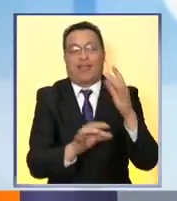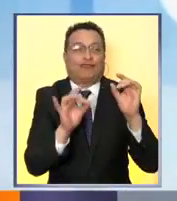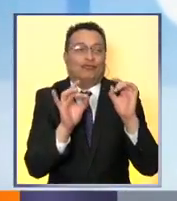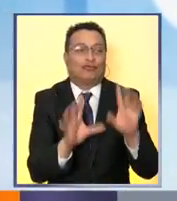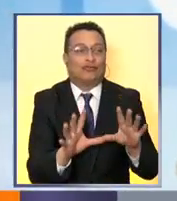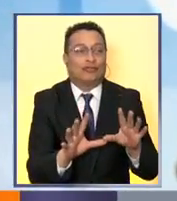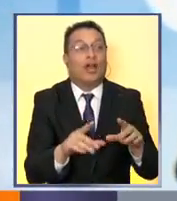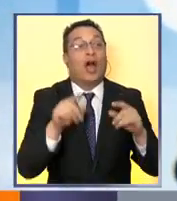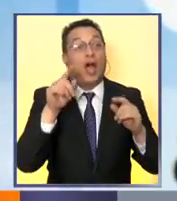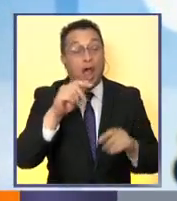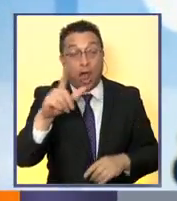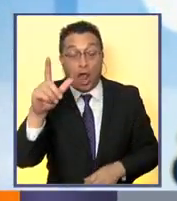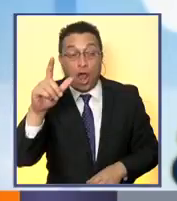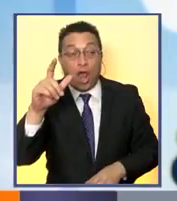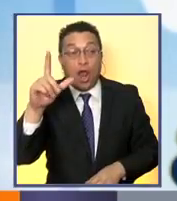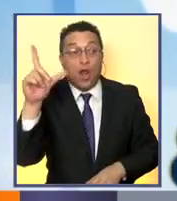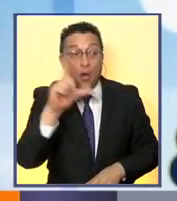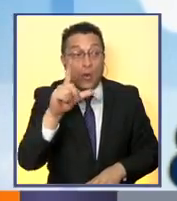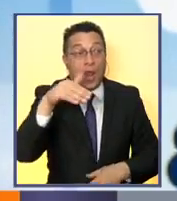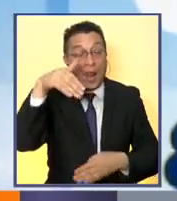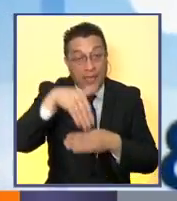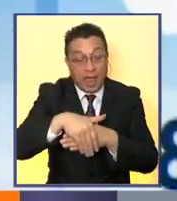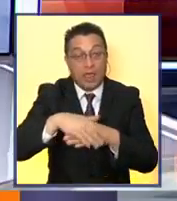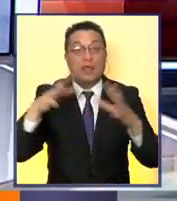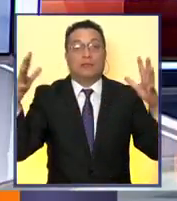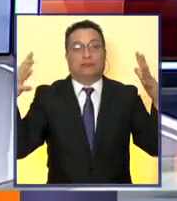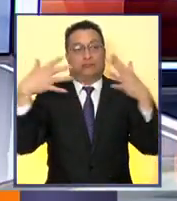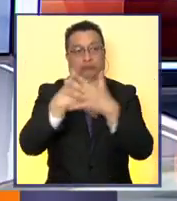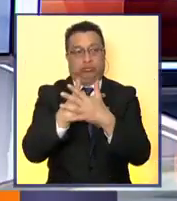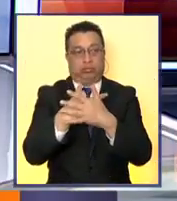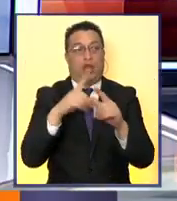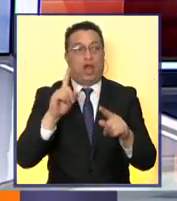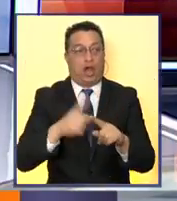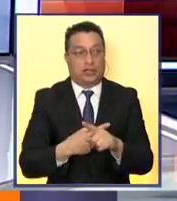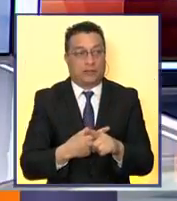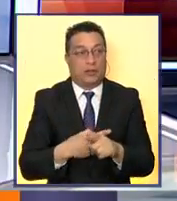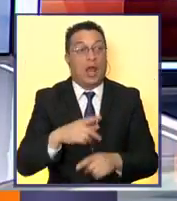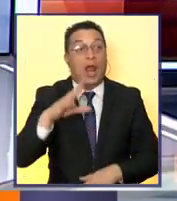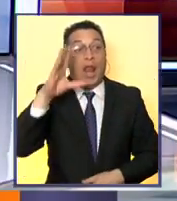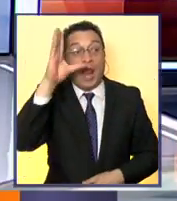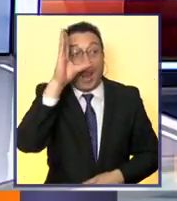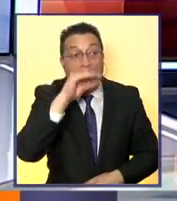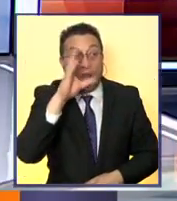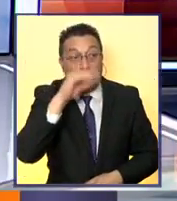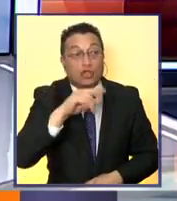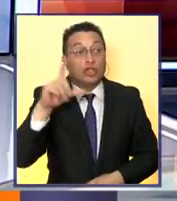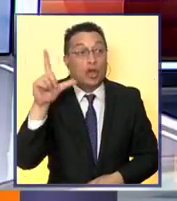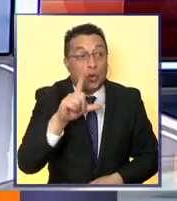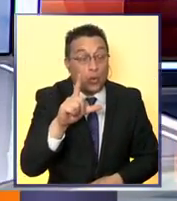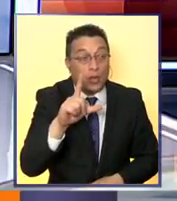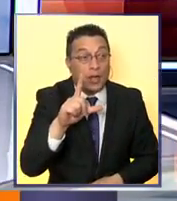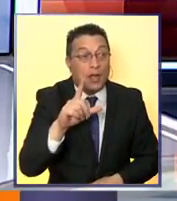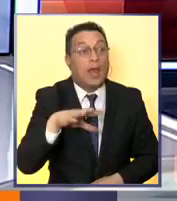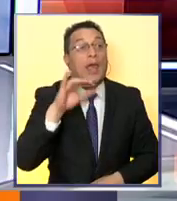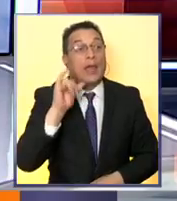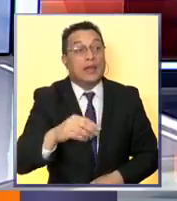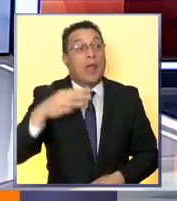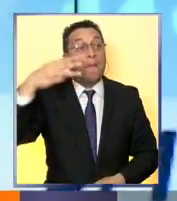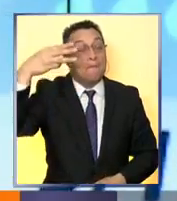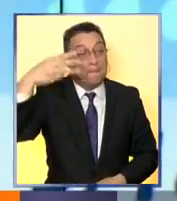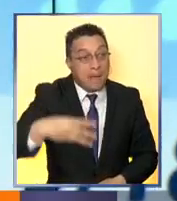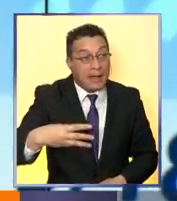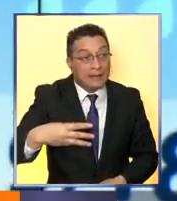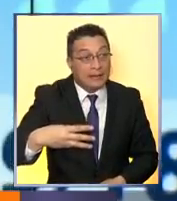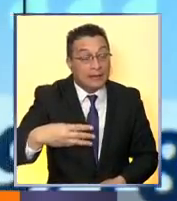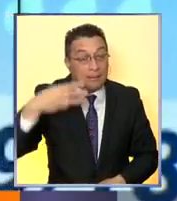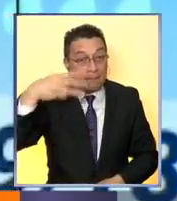sol. Y el día lunes en la tarde se cubre el cielo. En la noche del lunes, y durante la jornada del día martes, concentradas